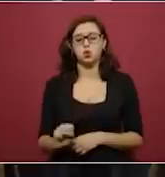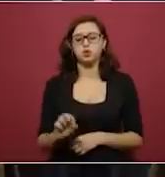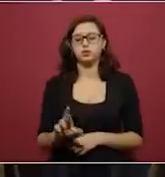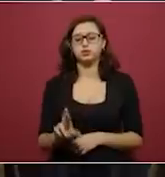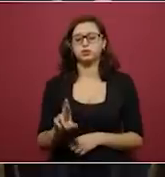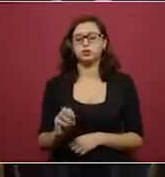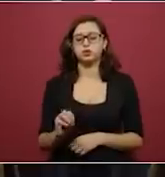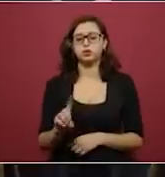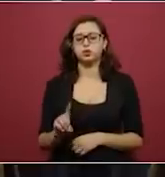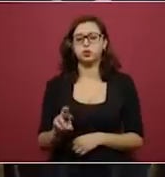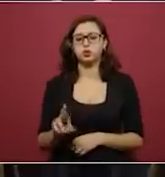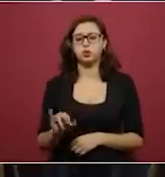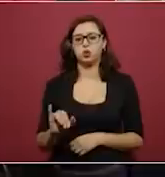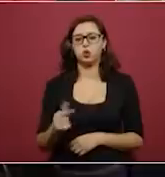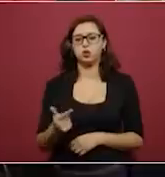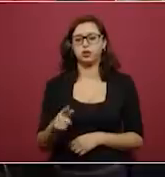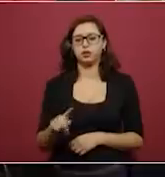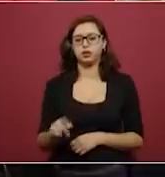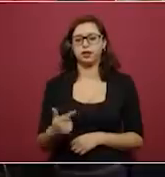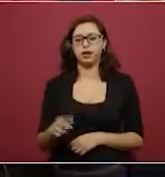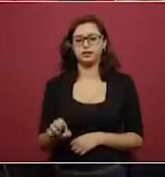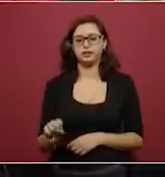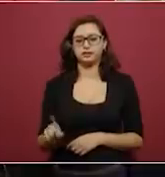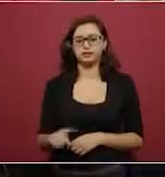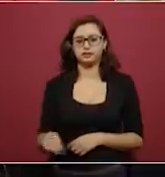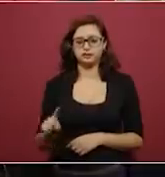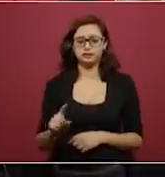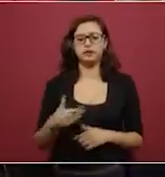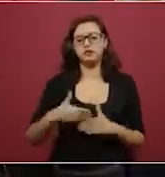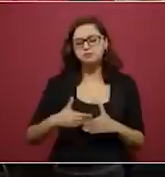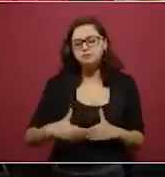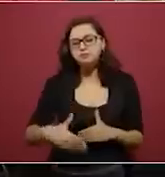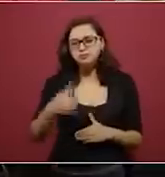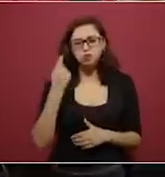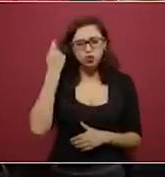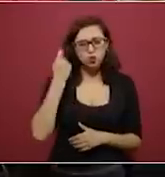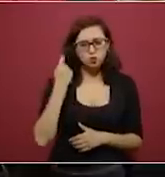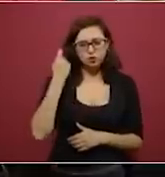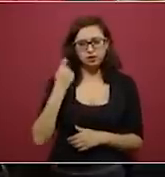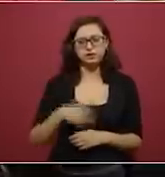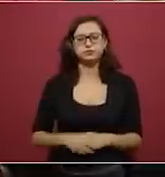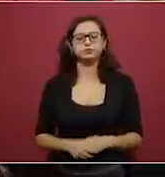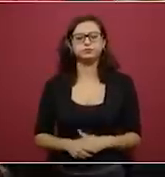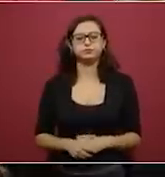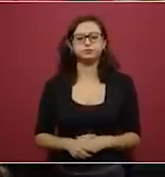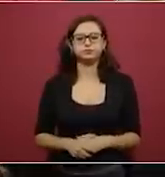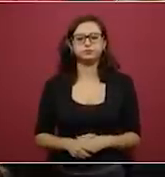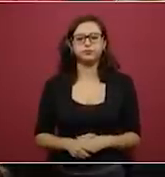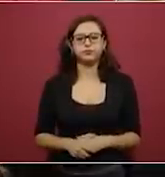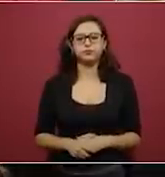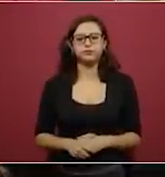buceo en proceso de retiro bien pues estos son